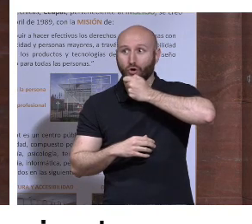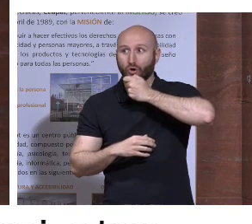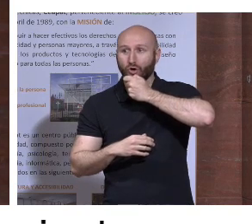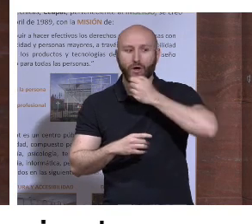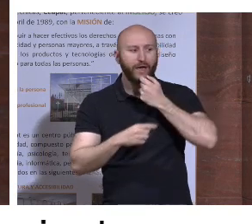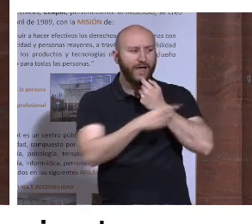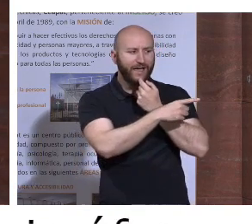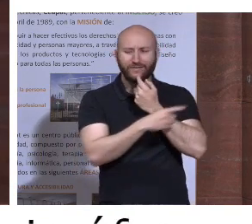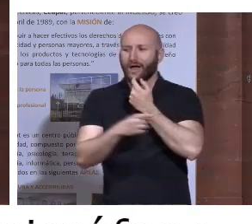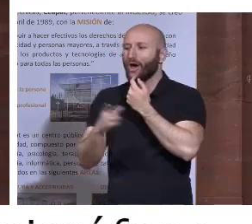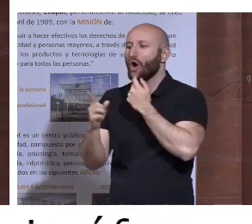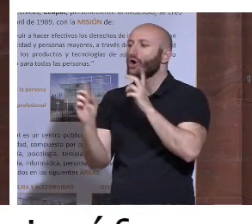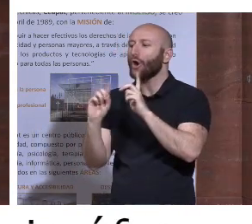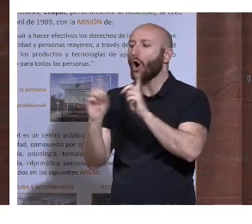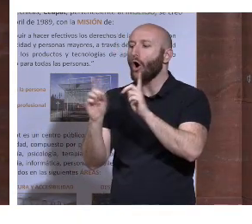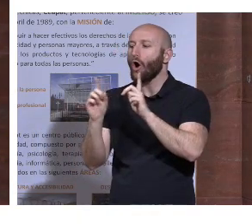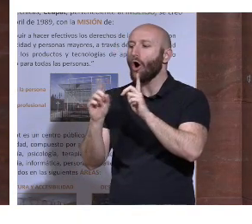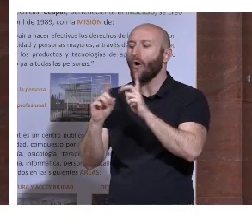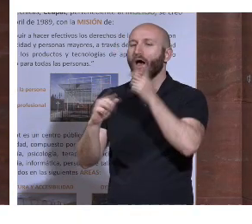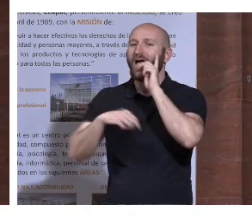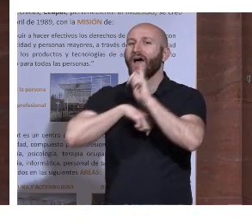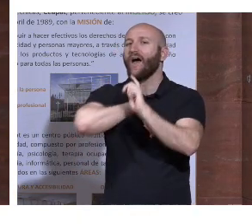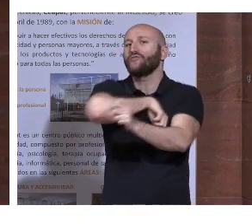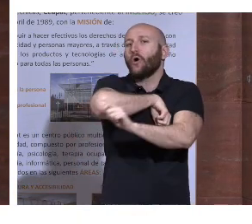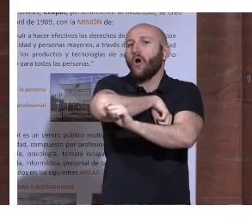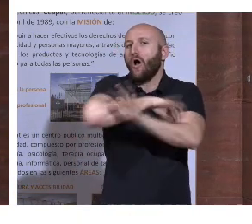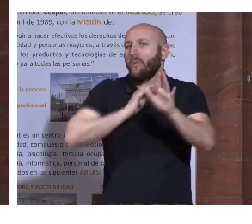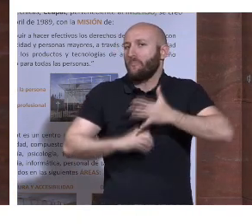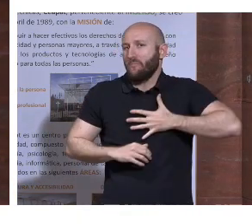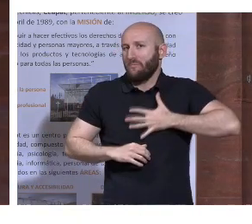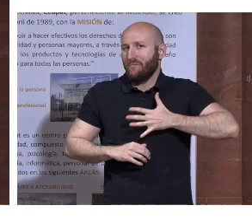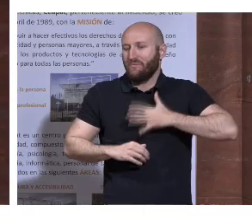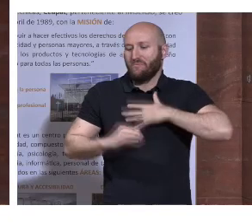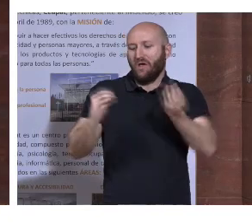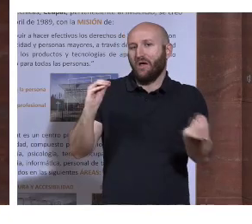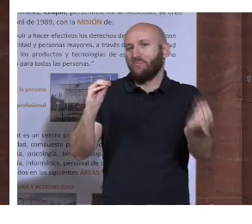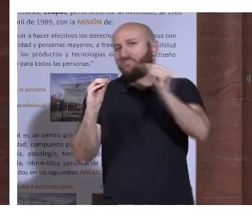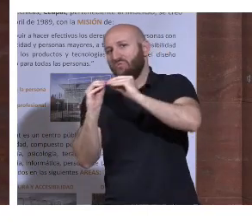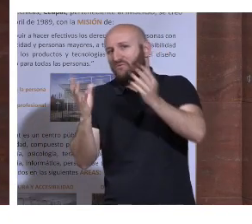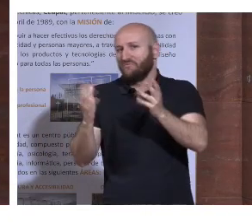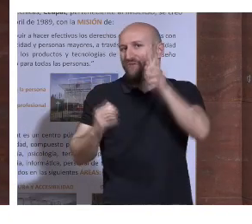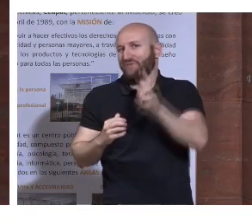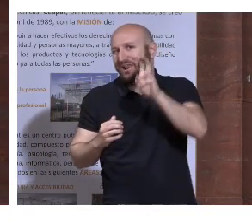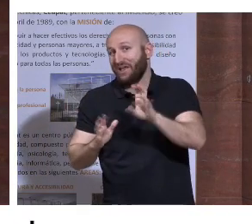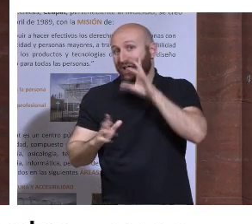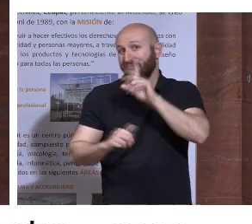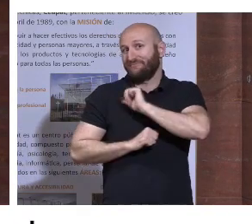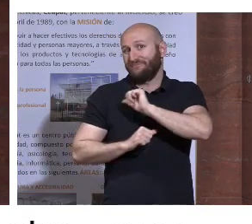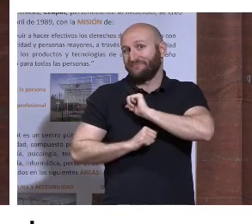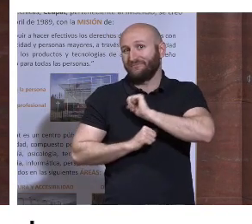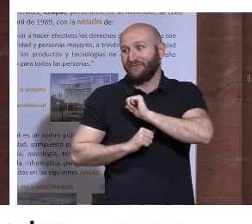no es. Esto es un apaño que he puesto. Chapucilla española. Eso es un apaño que he puesto, que me sirve, bueno, estamos pendientes.